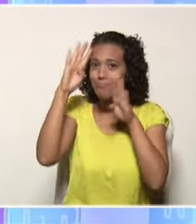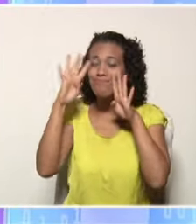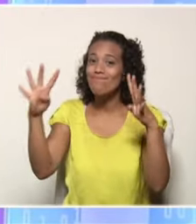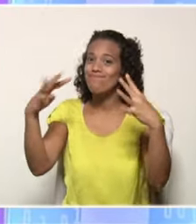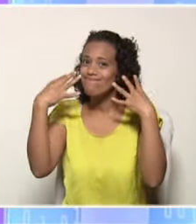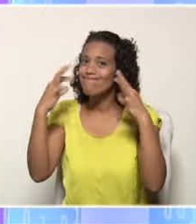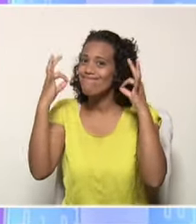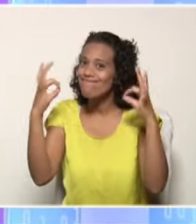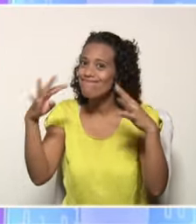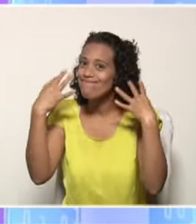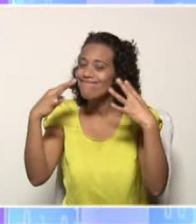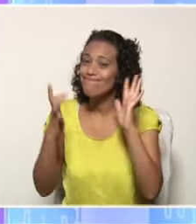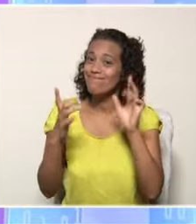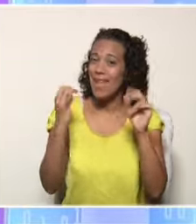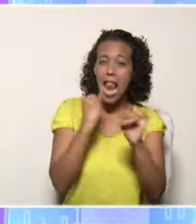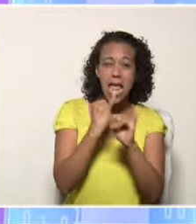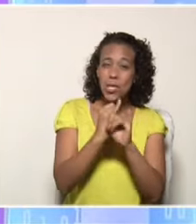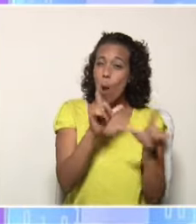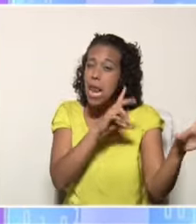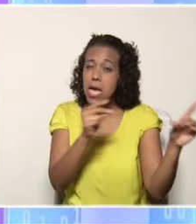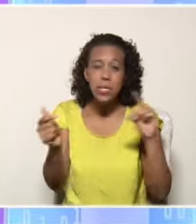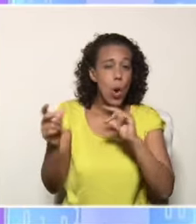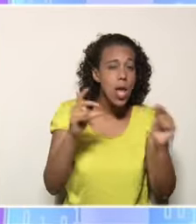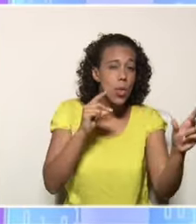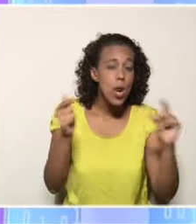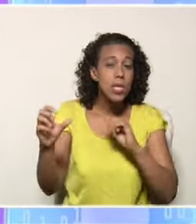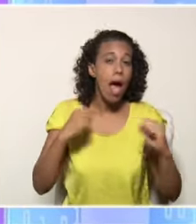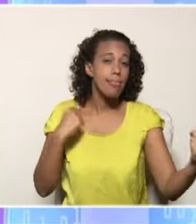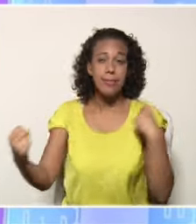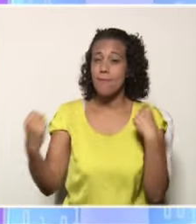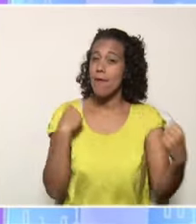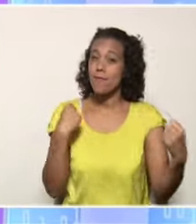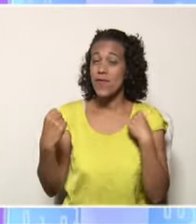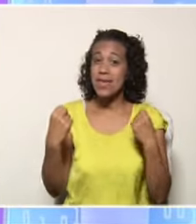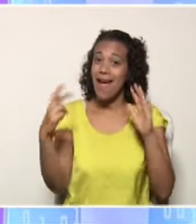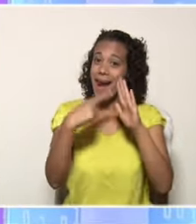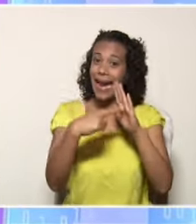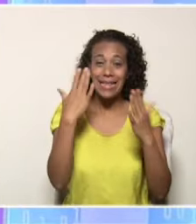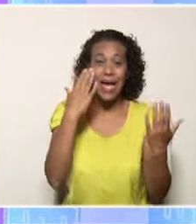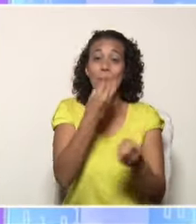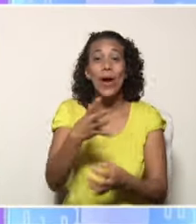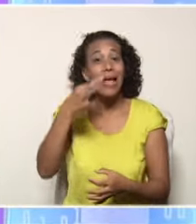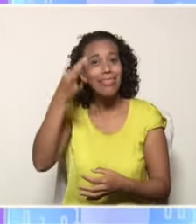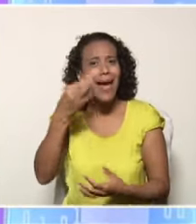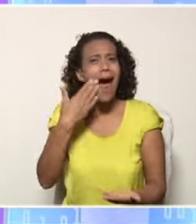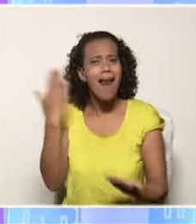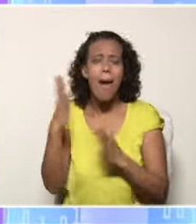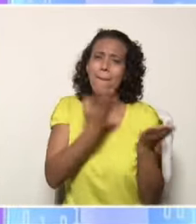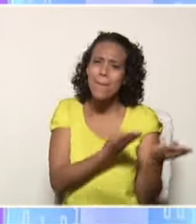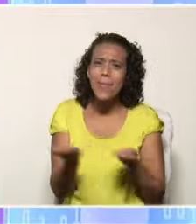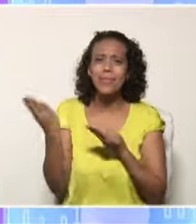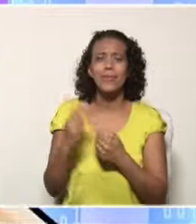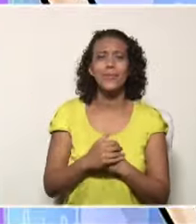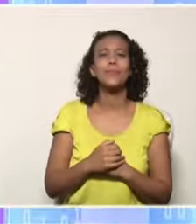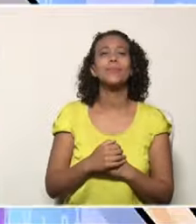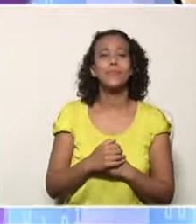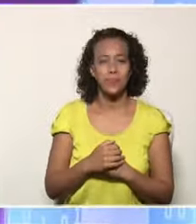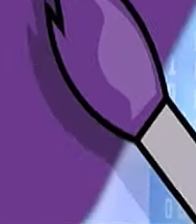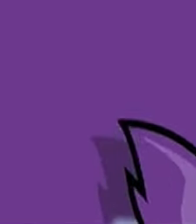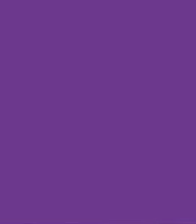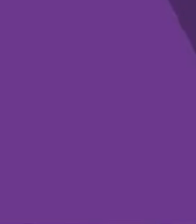casa estén activados y activados en función de la actividad física y recreativa. Muy buenas tardes, profesor. Bienvenido a su programa.